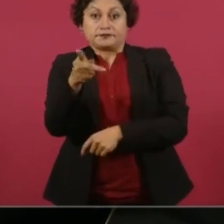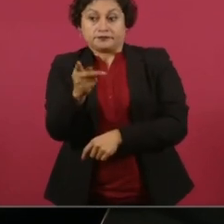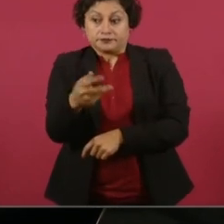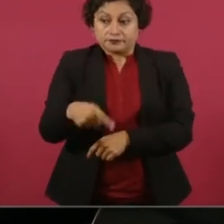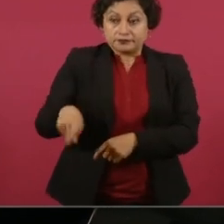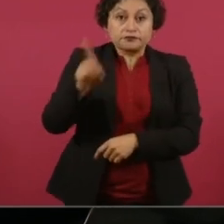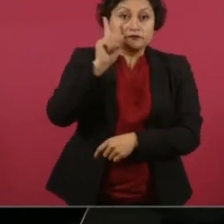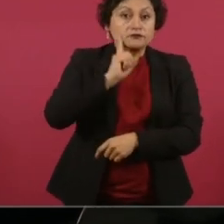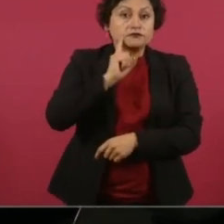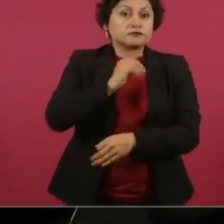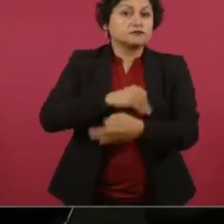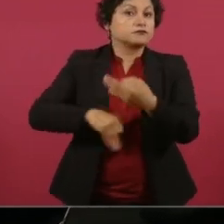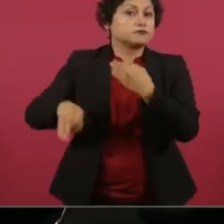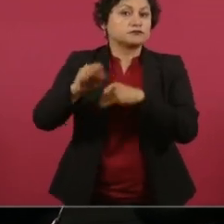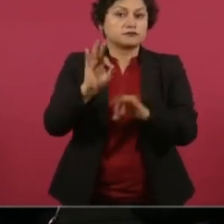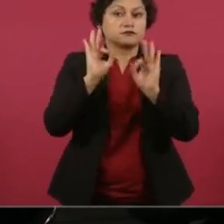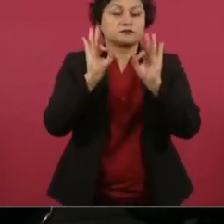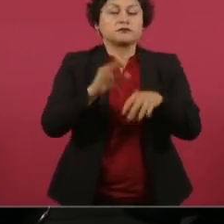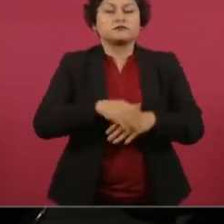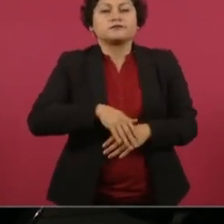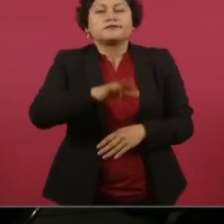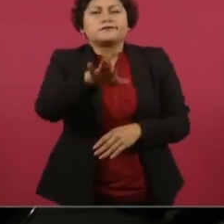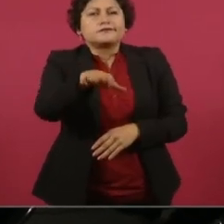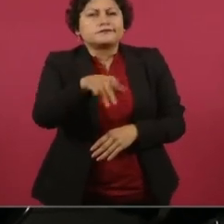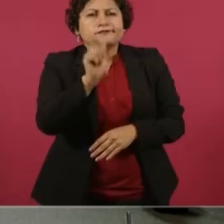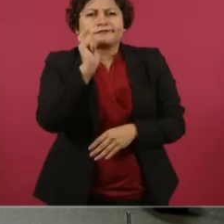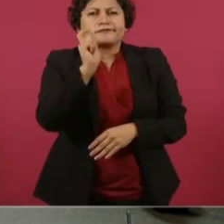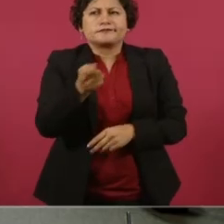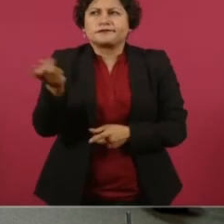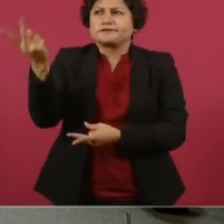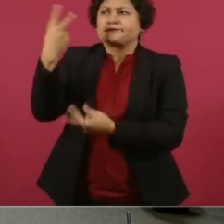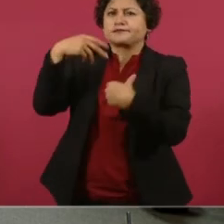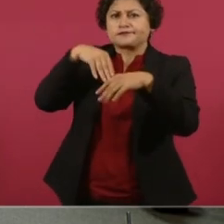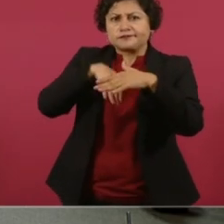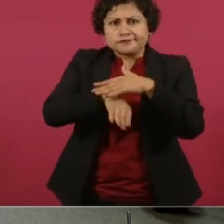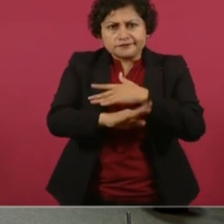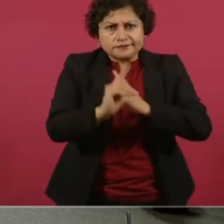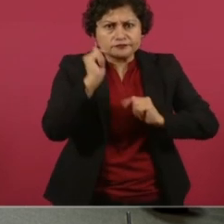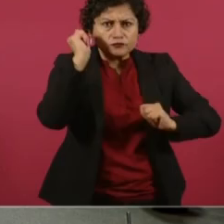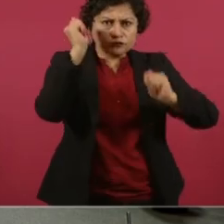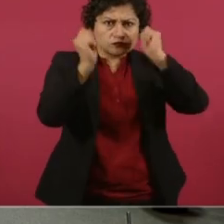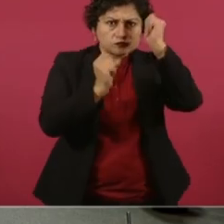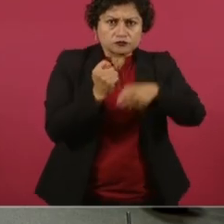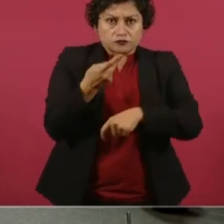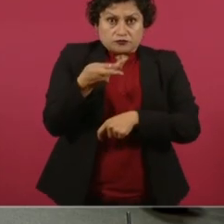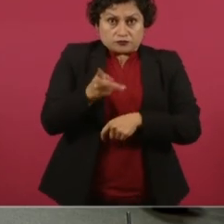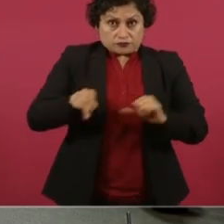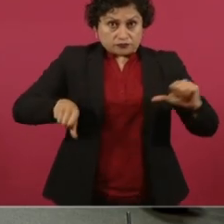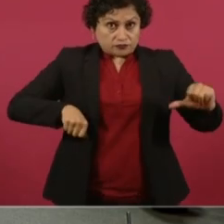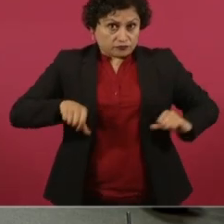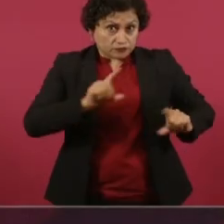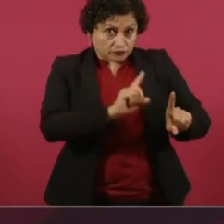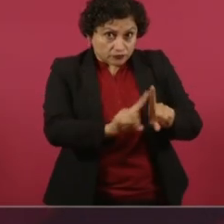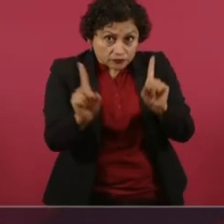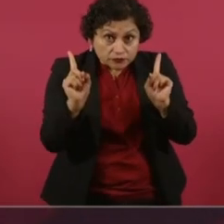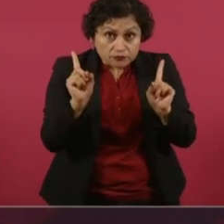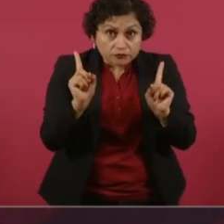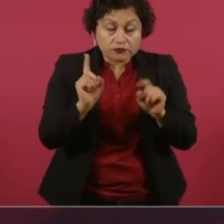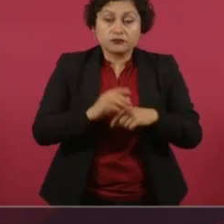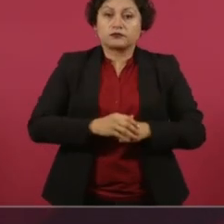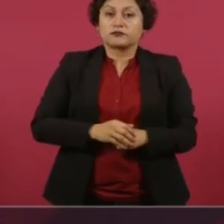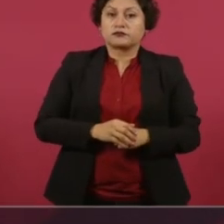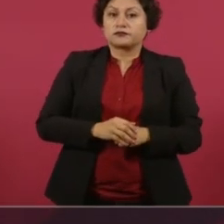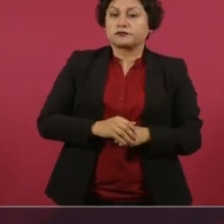Digamos que entraron con una calidad migratoria y desempeñaron otro tipo de actividades. La mayoría entró